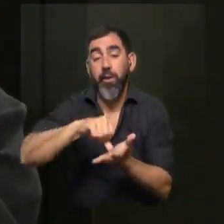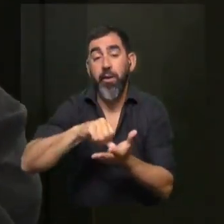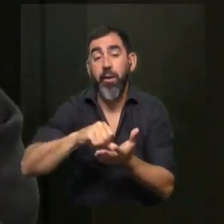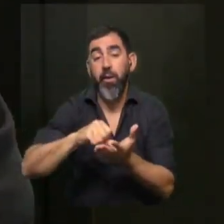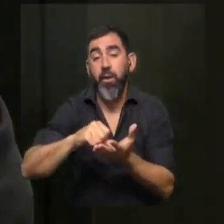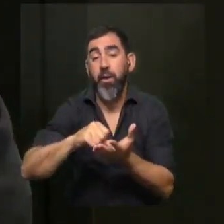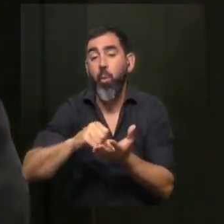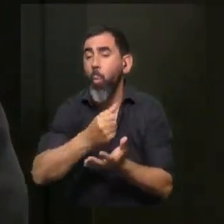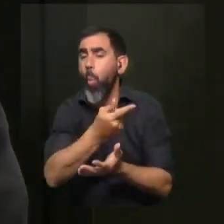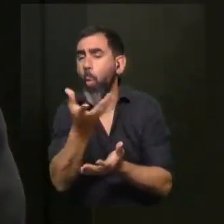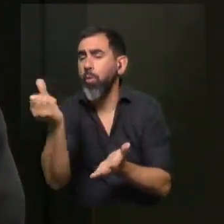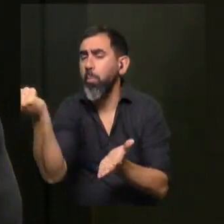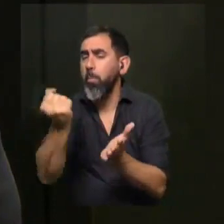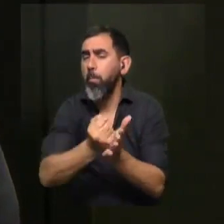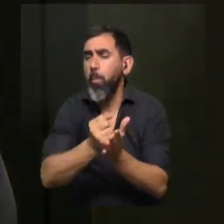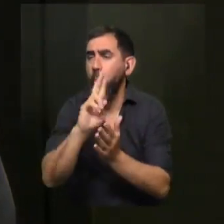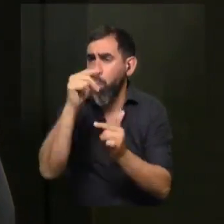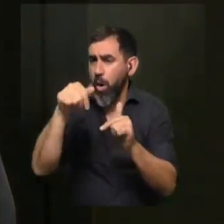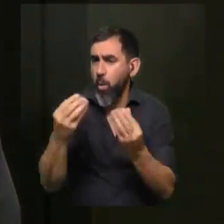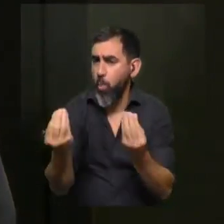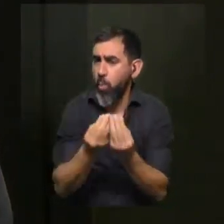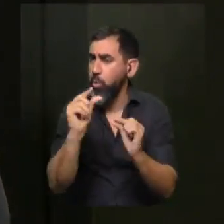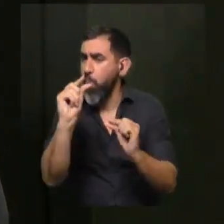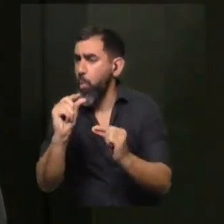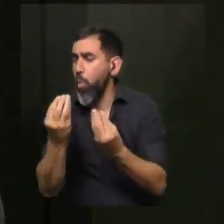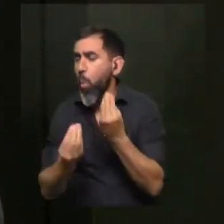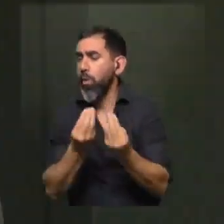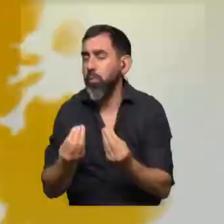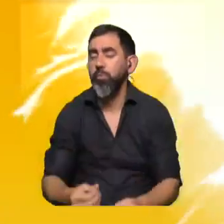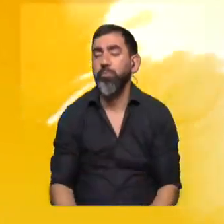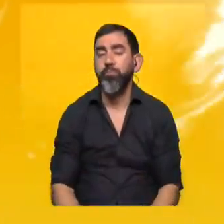cuánto se patenta en Uruguay. ¿Será mucho, será poco? Nos va a contar en este informe.